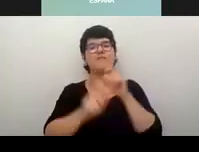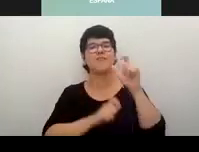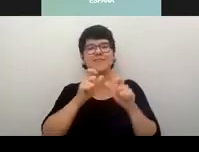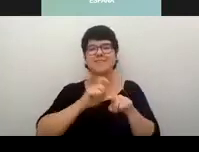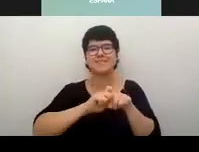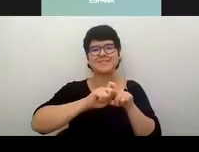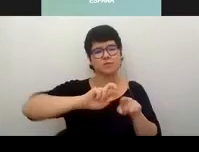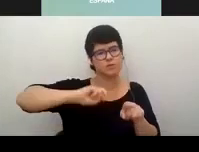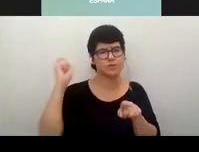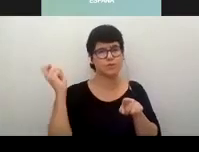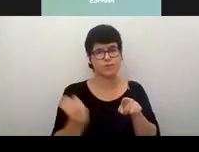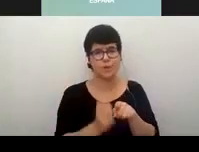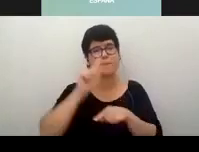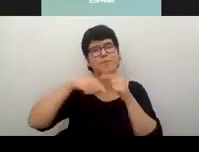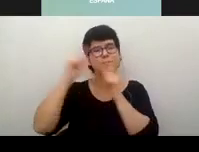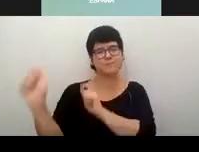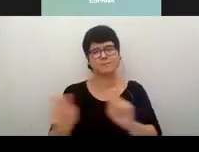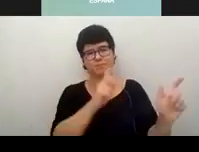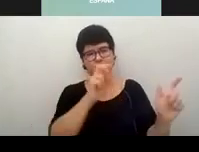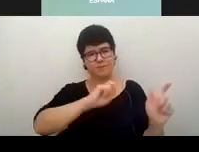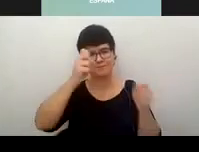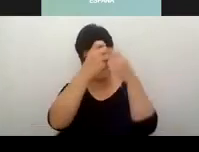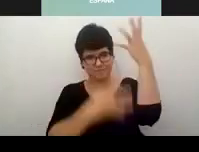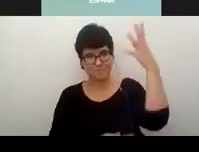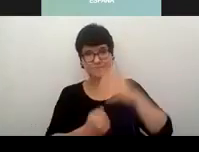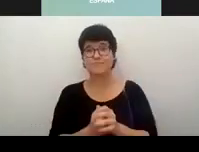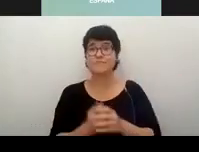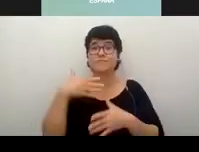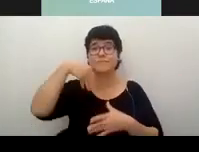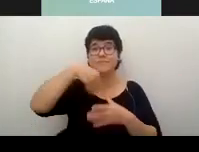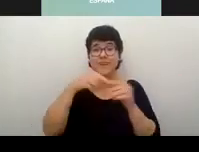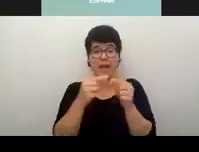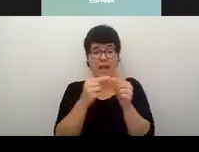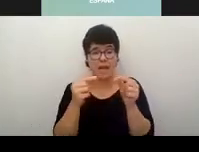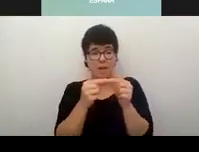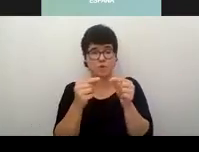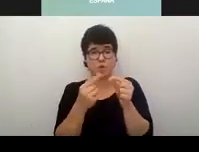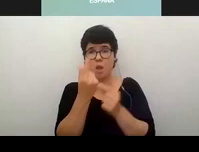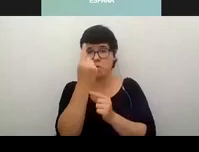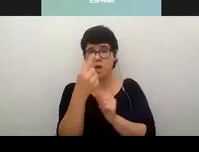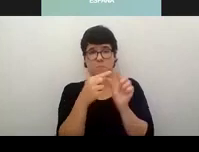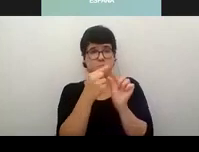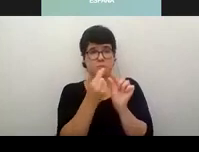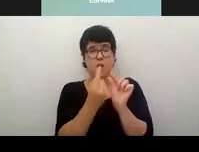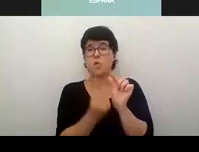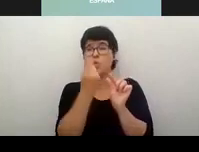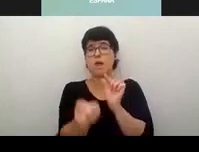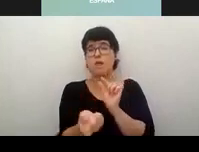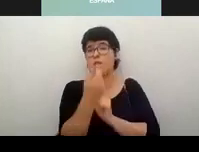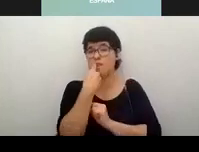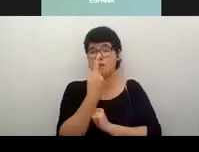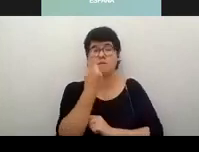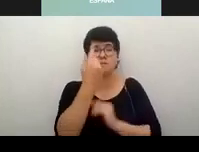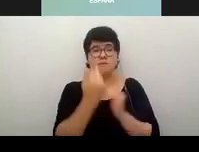las veremos en la siguiente diapositiva, que están microencapsulados. Una cápsula, hemos de tomar una cápsula al día, está microencapsulado